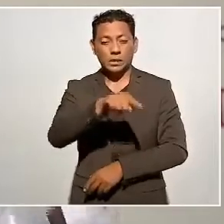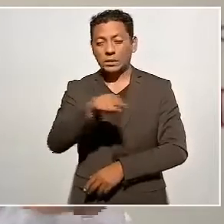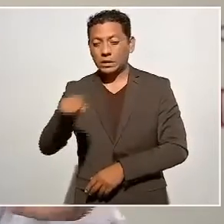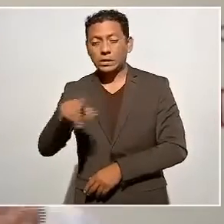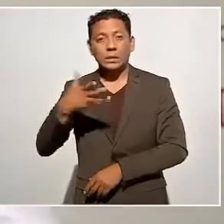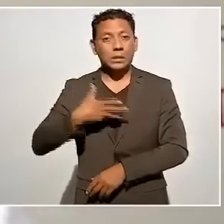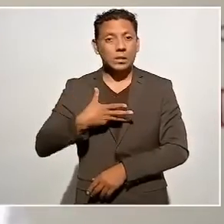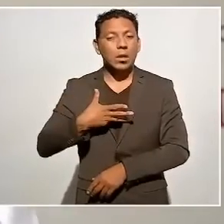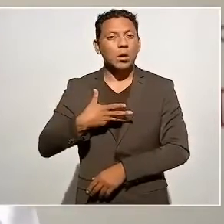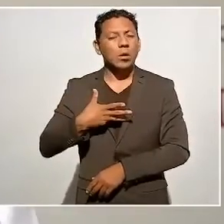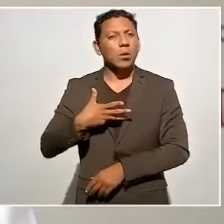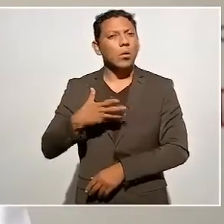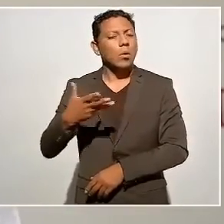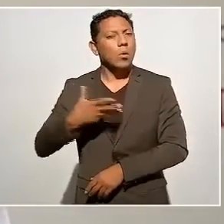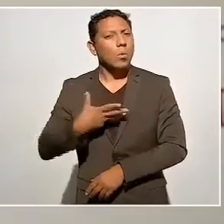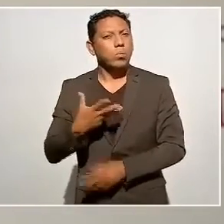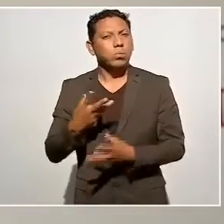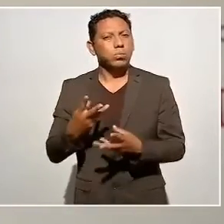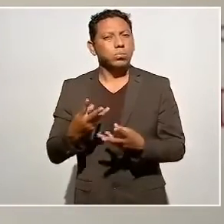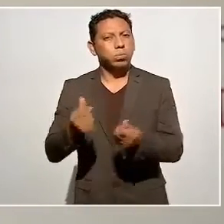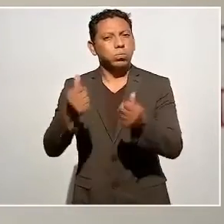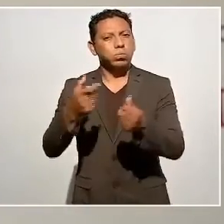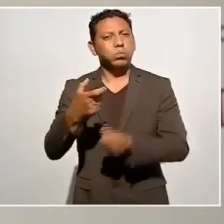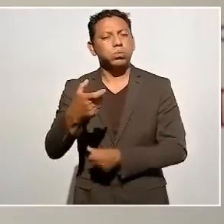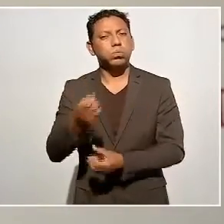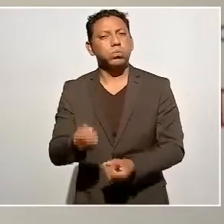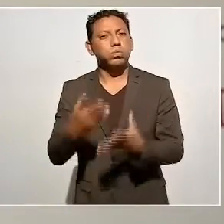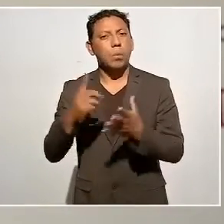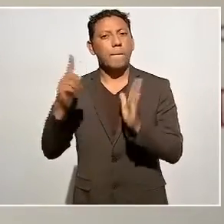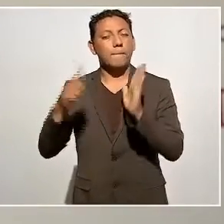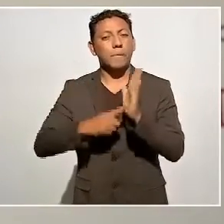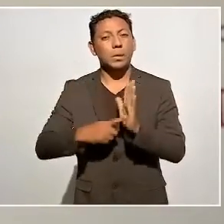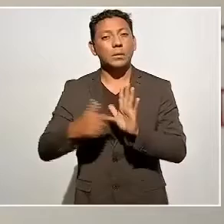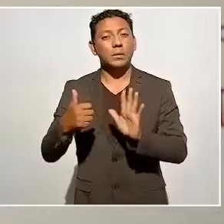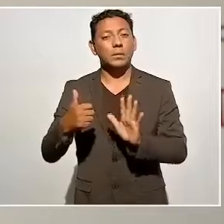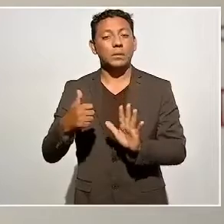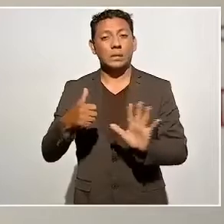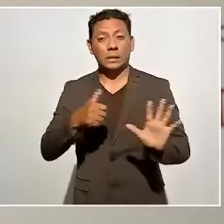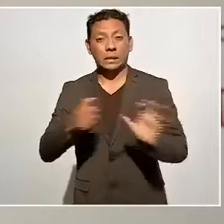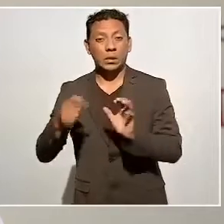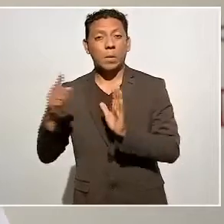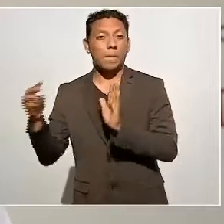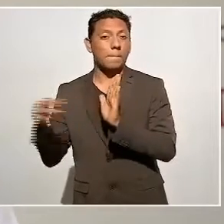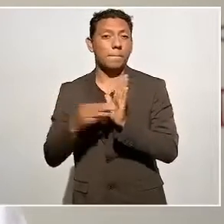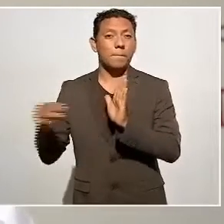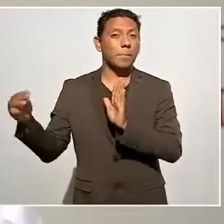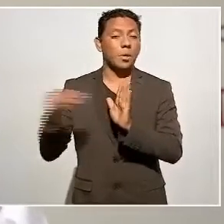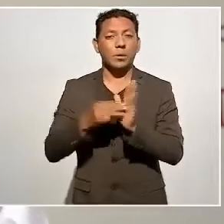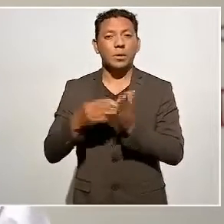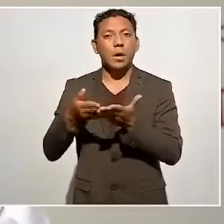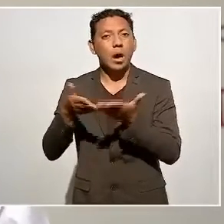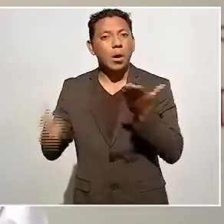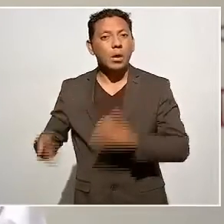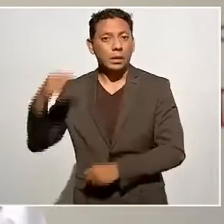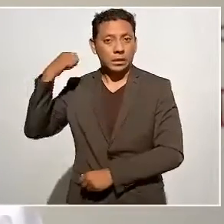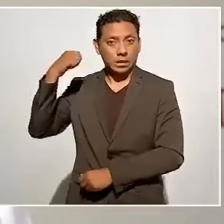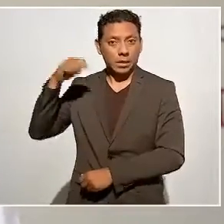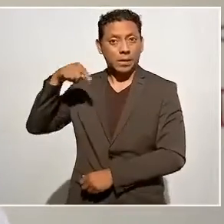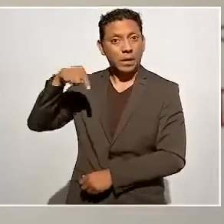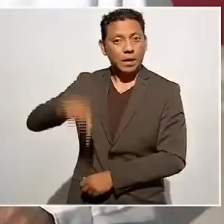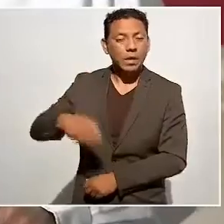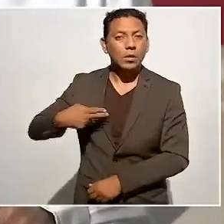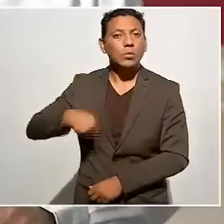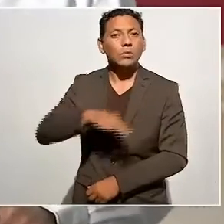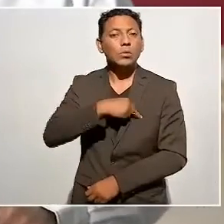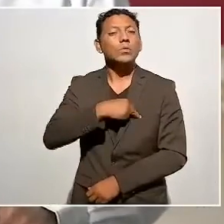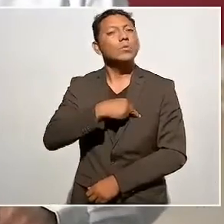una derrama de aproximadamente 1.600 millones de pesos. Y hoy los tabasqueños